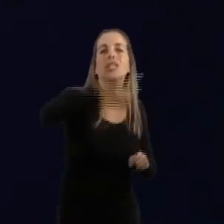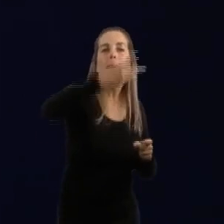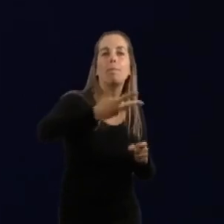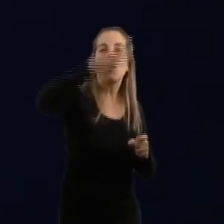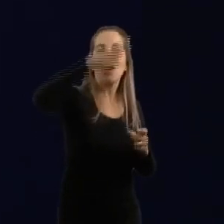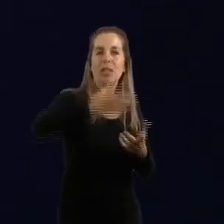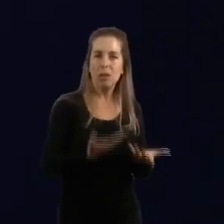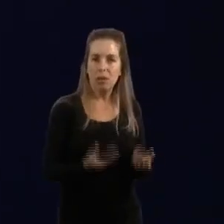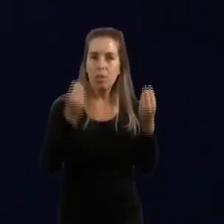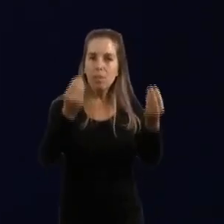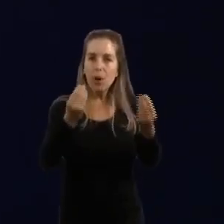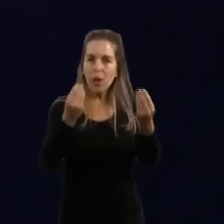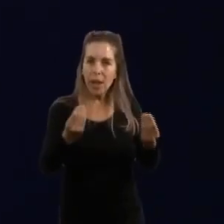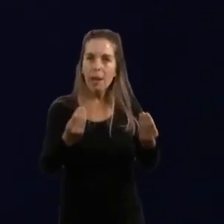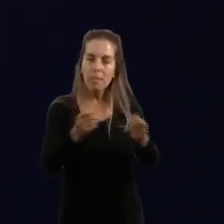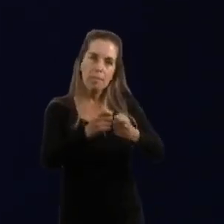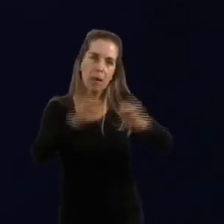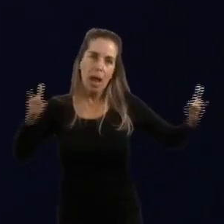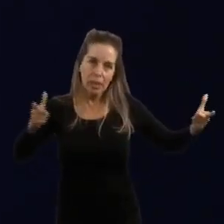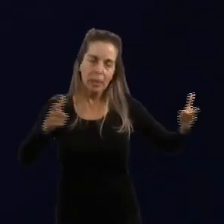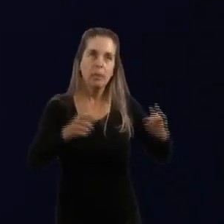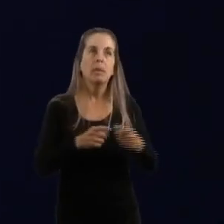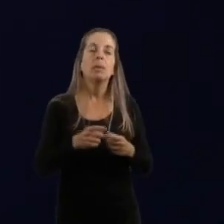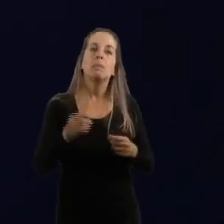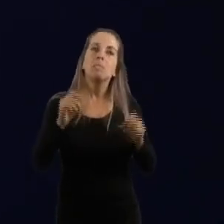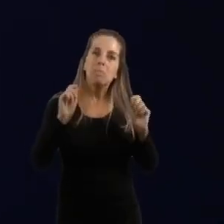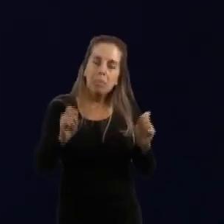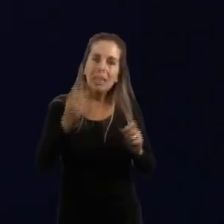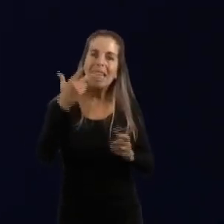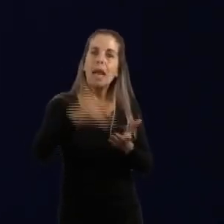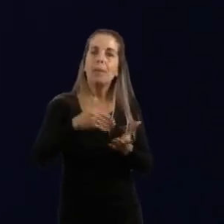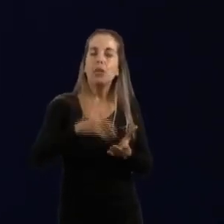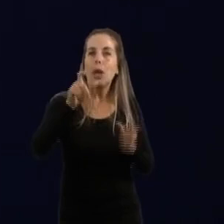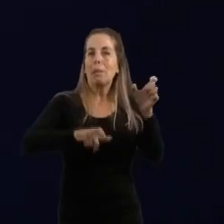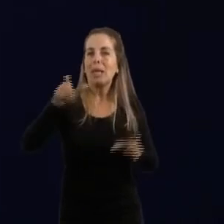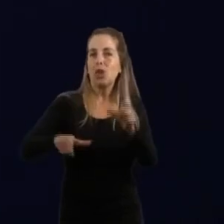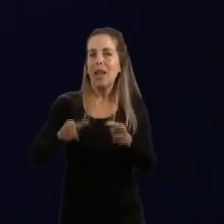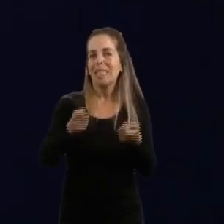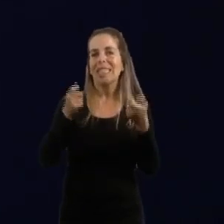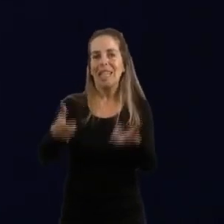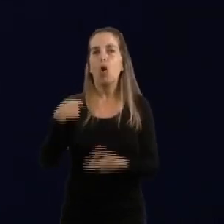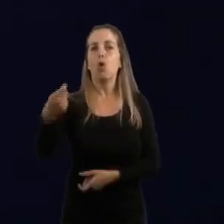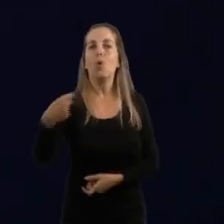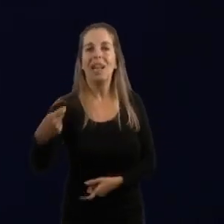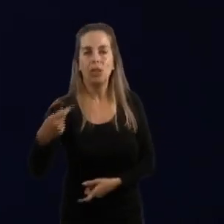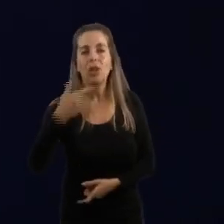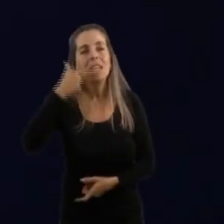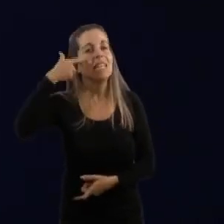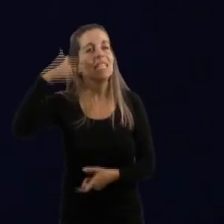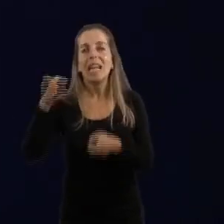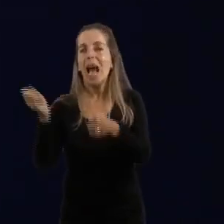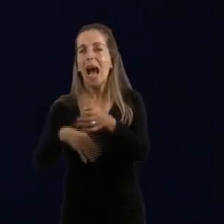sumaron 3 millones de jubilados sin aportes, por qué hicieron